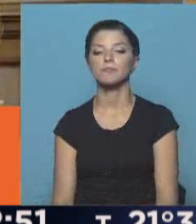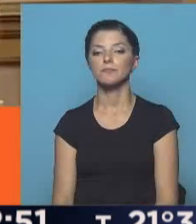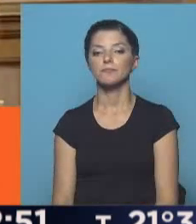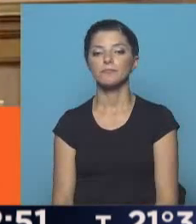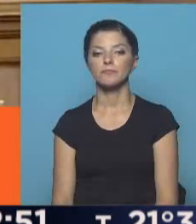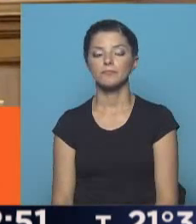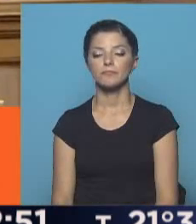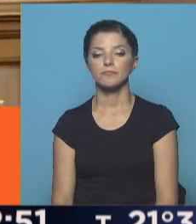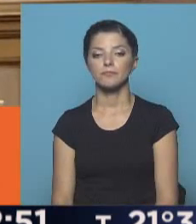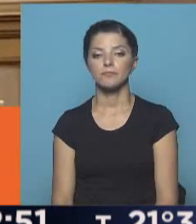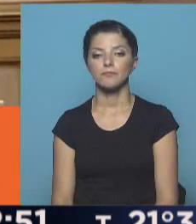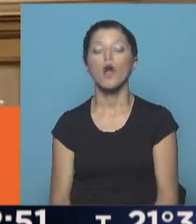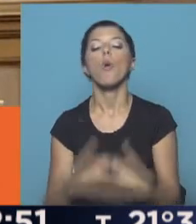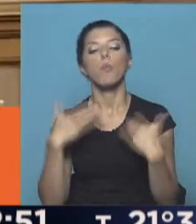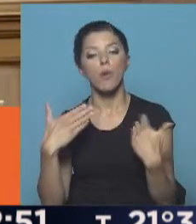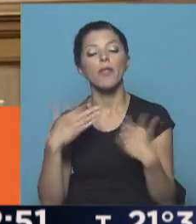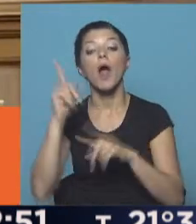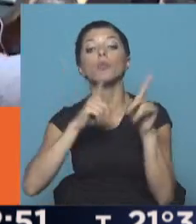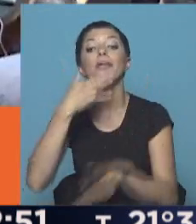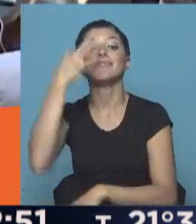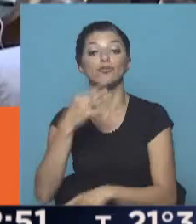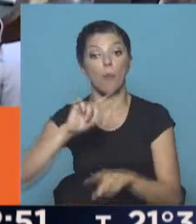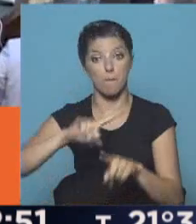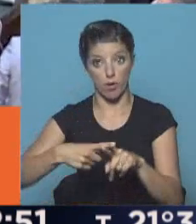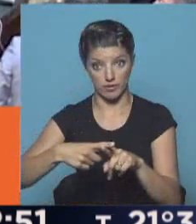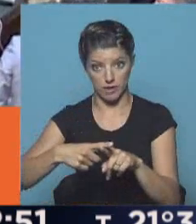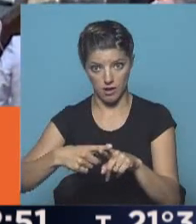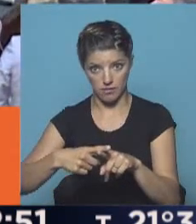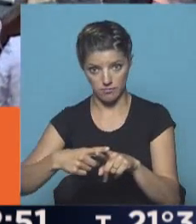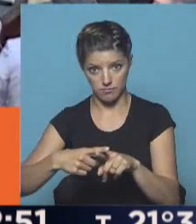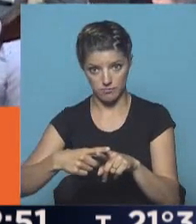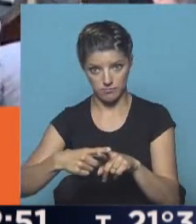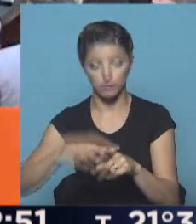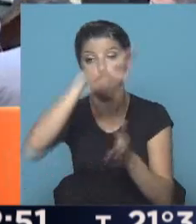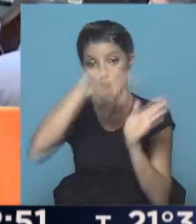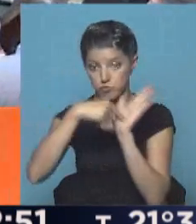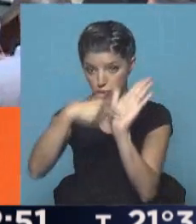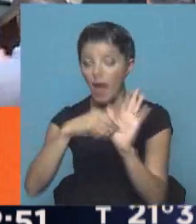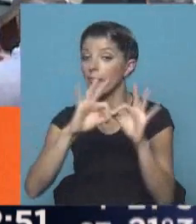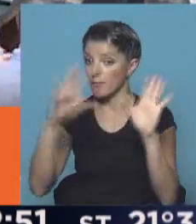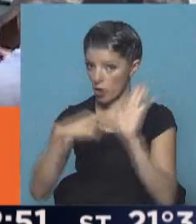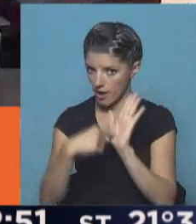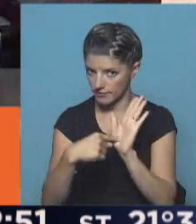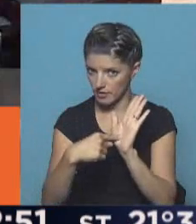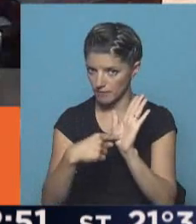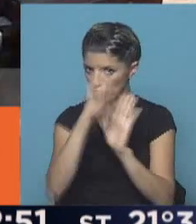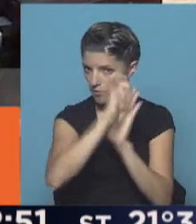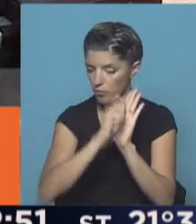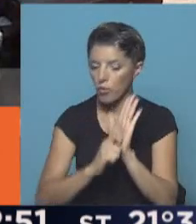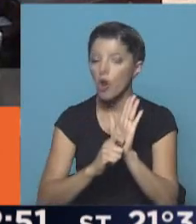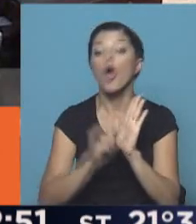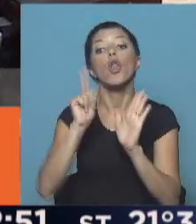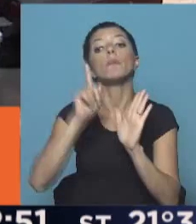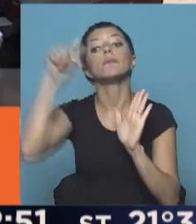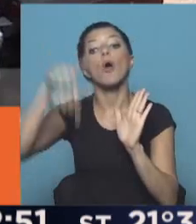se pueden aplicar una serie de medidas políticas en el marco de la cláusula democrática, como se está haciendo de alguna manera con